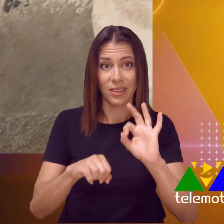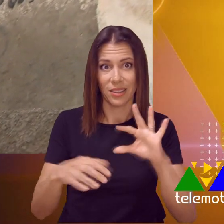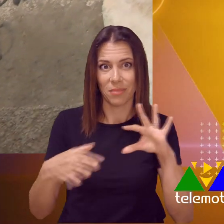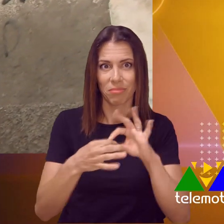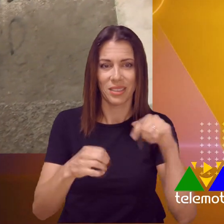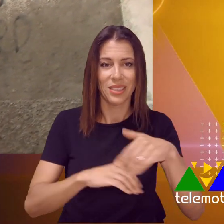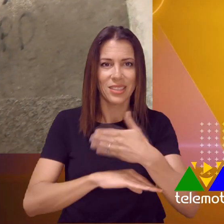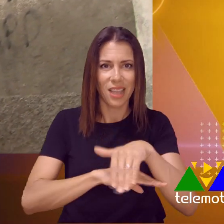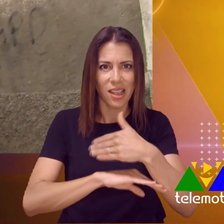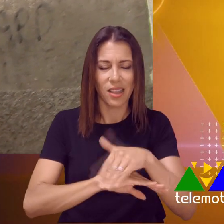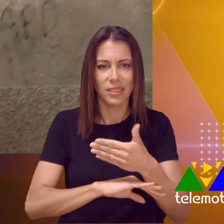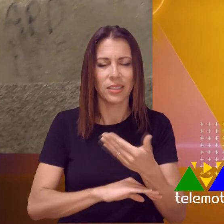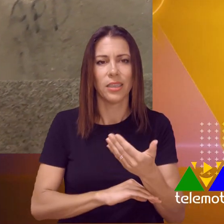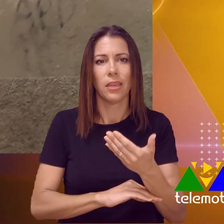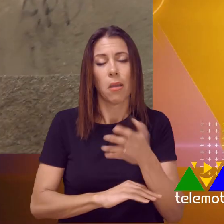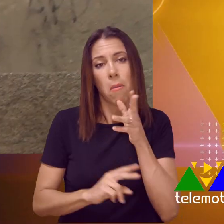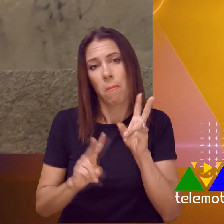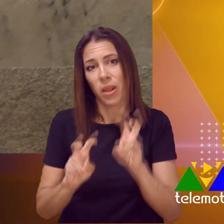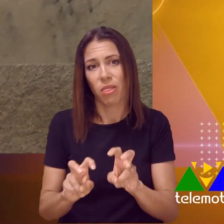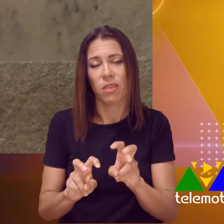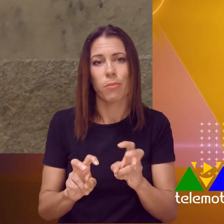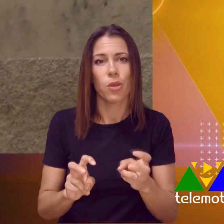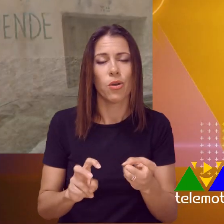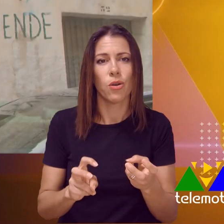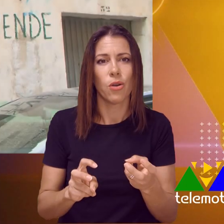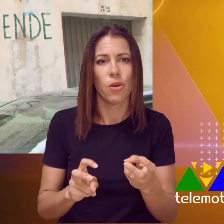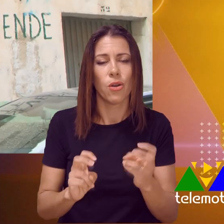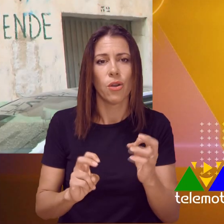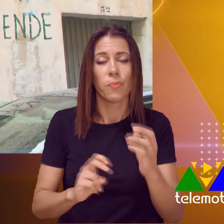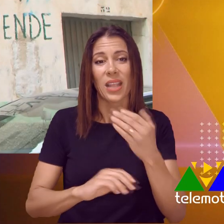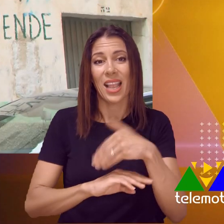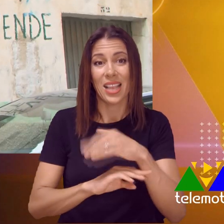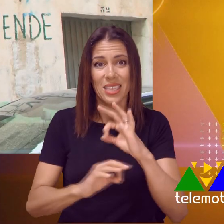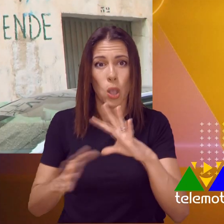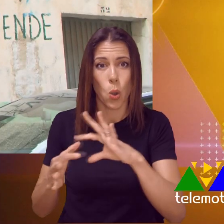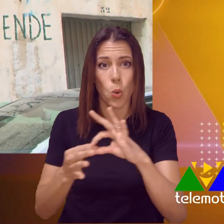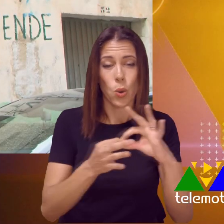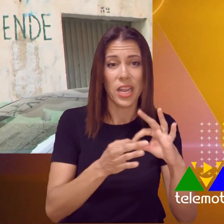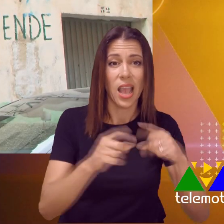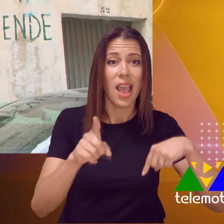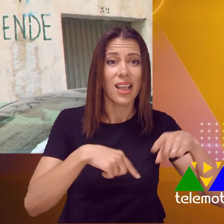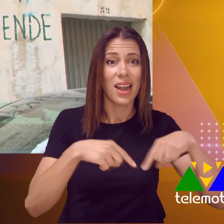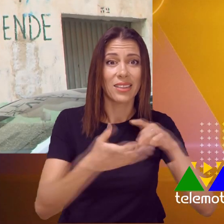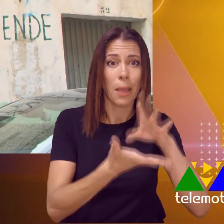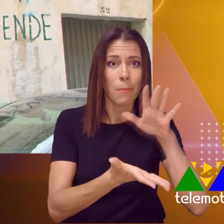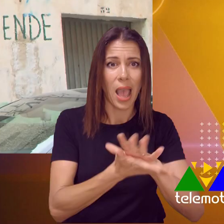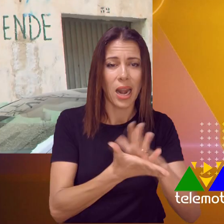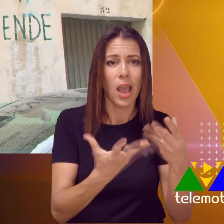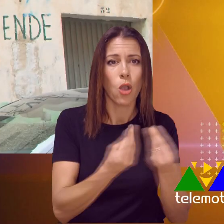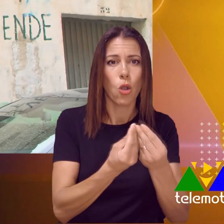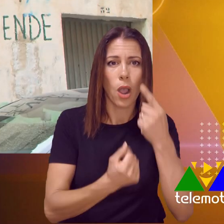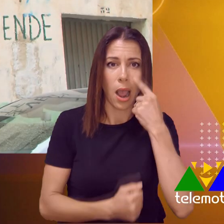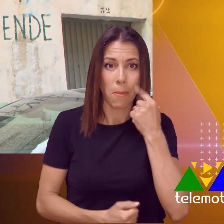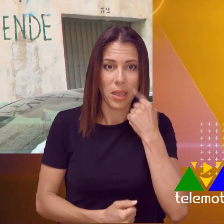calle, que en un principio fue la calle que unía la carretera de Málaga con la de